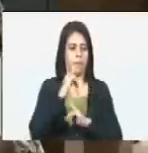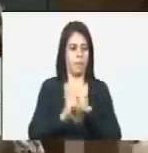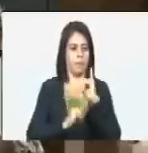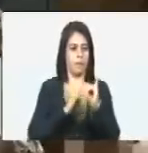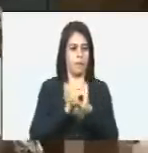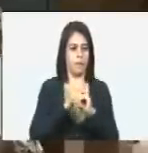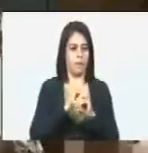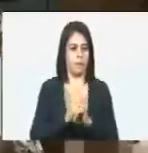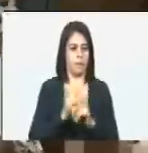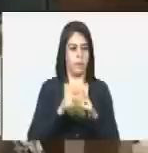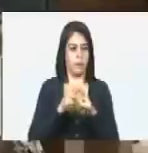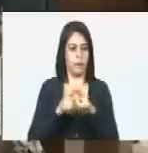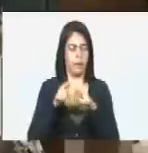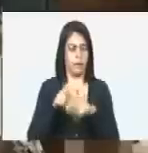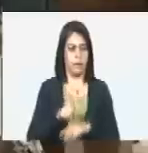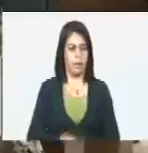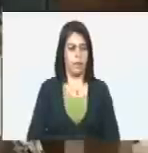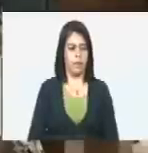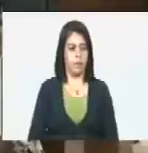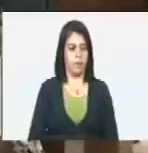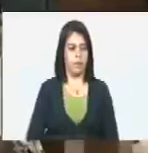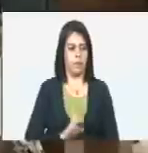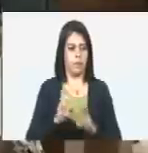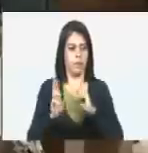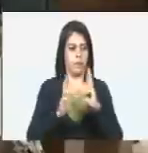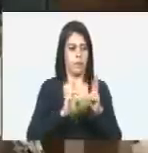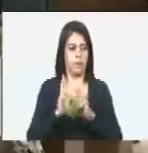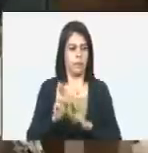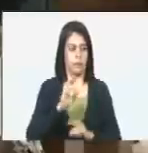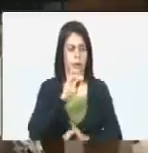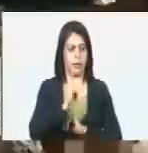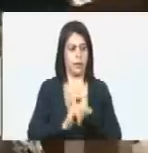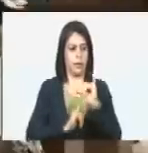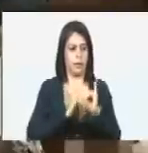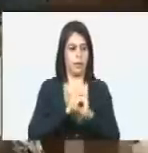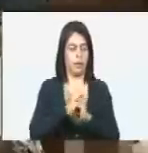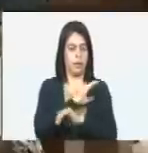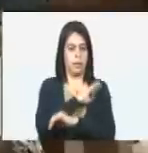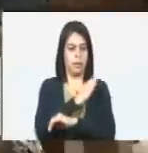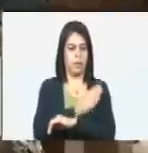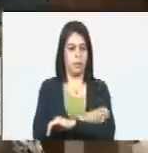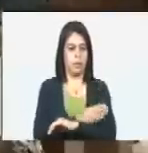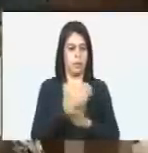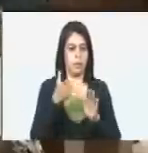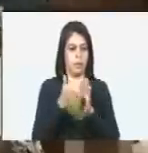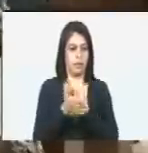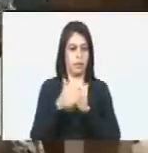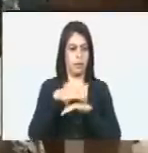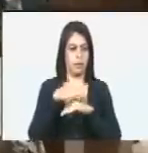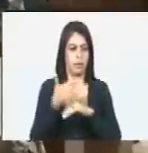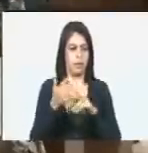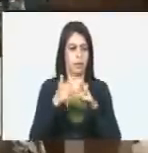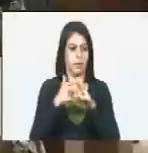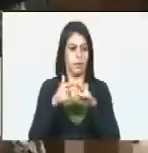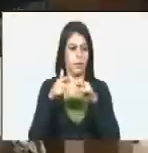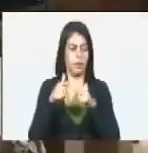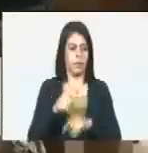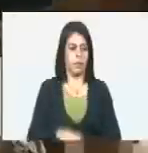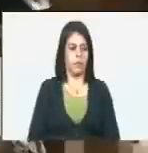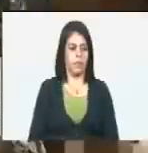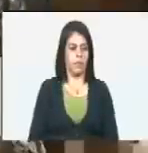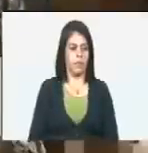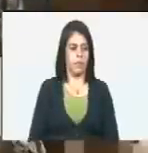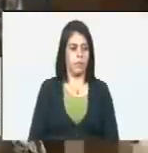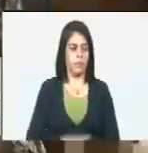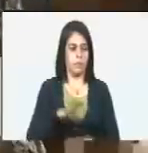Justicia, en las relaciones internacionales de poder, sobre todo de poder económico, y en el conflicto,